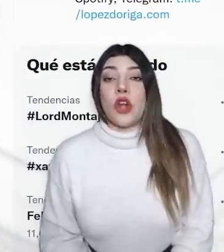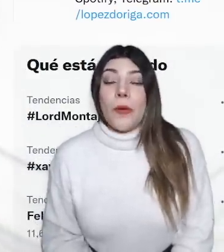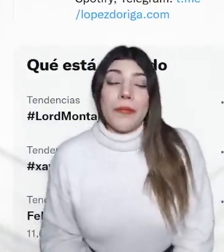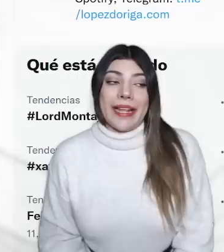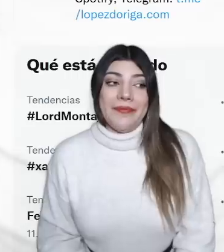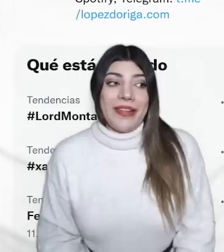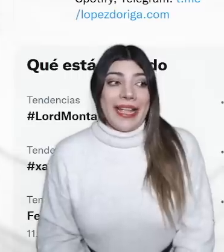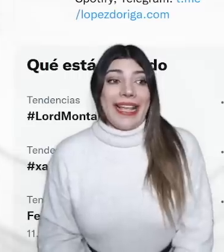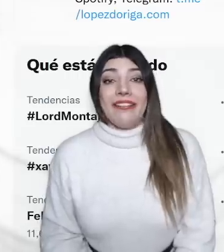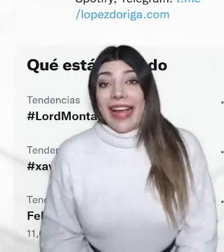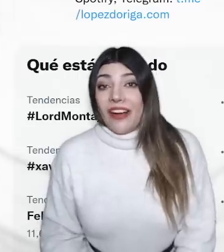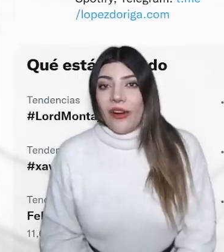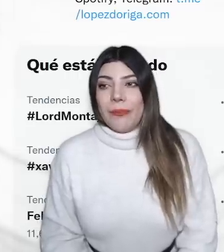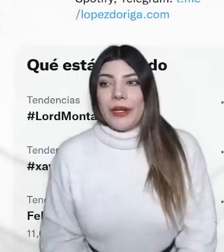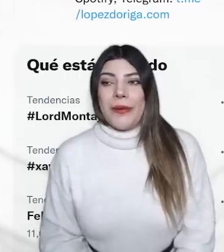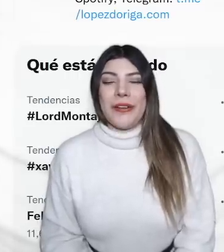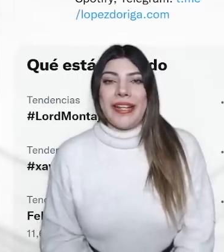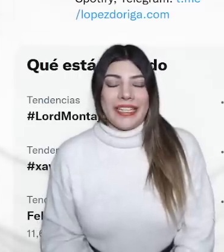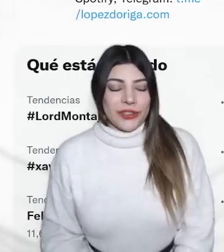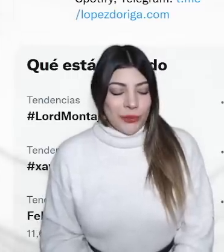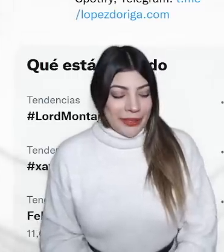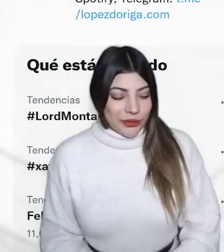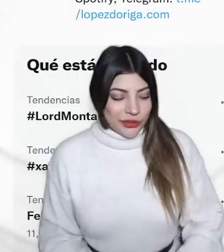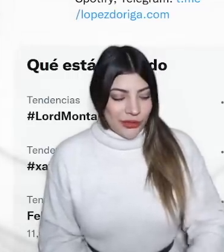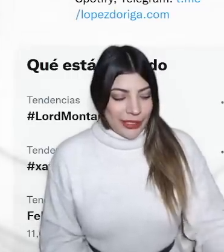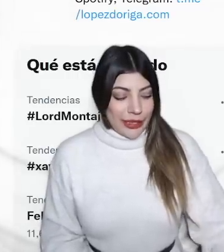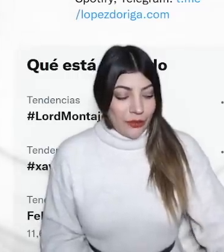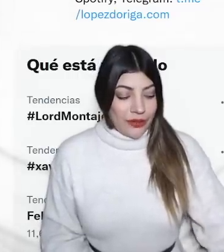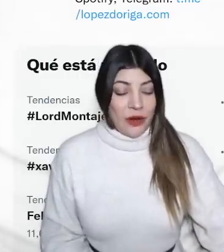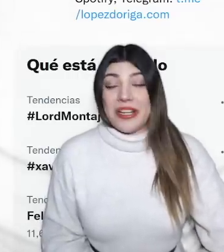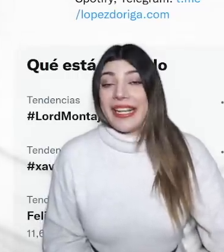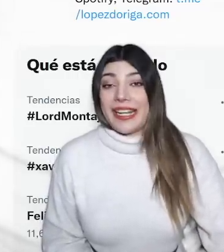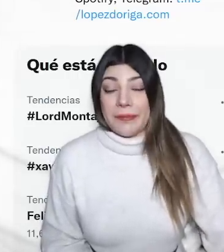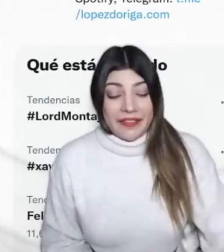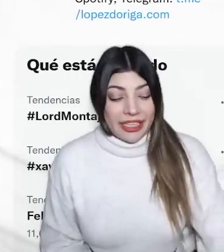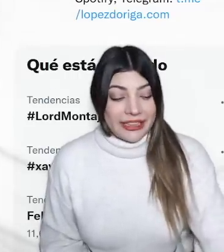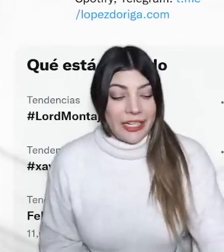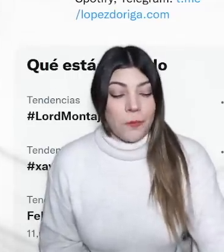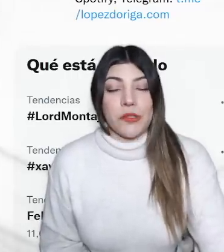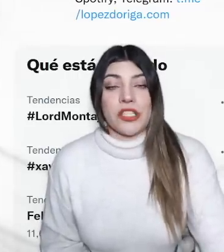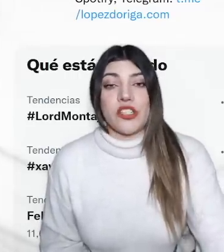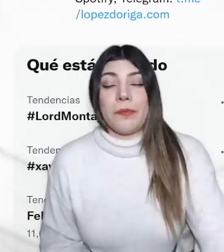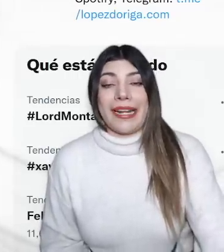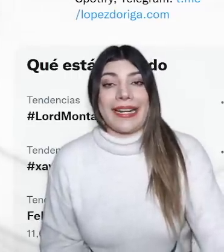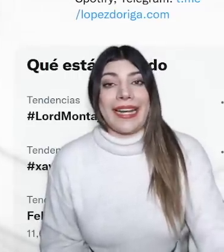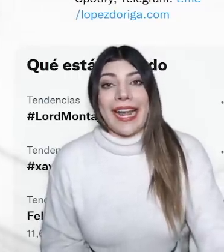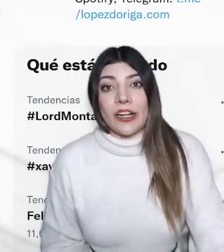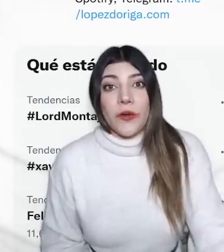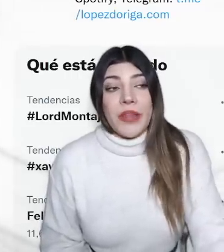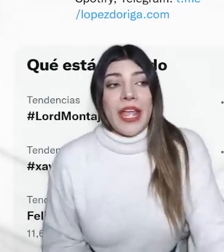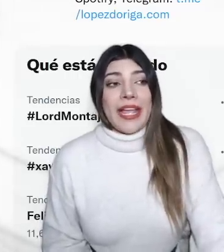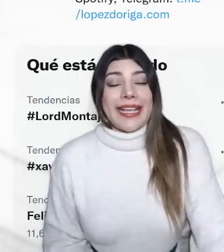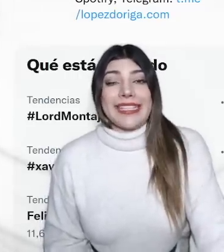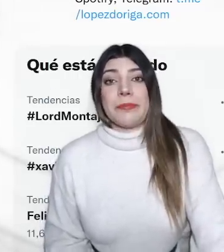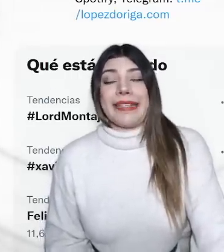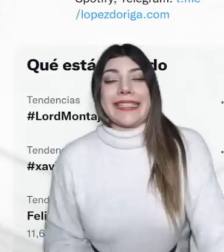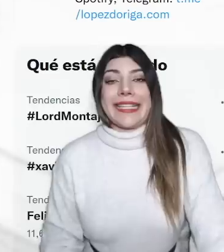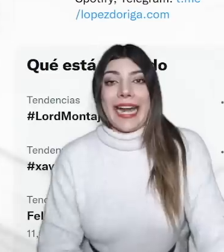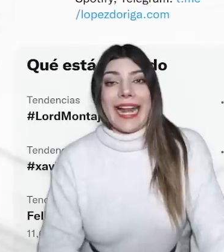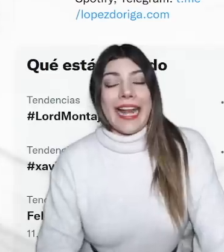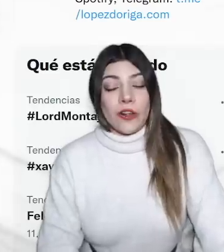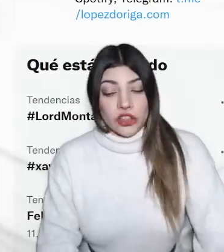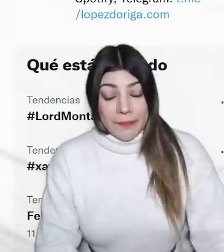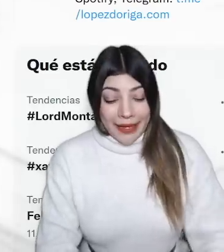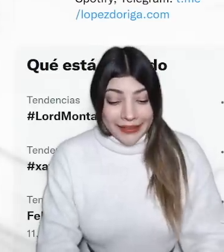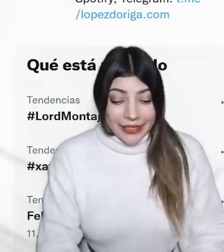en su nombre. Qué bajo, pero bueno, en estos momentos creo que la única herramienta que tiene la oposición para ganar algo, que es